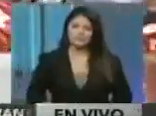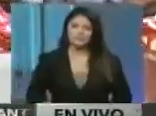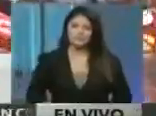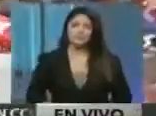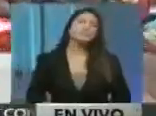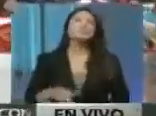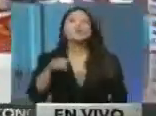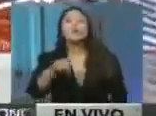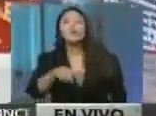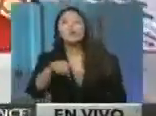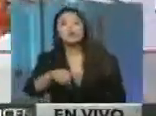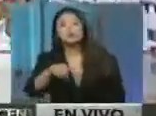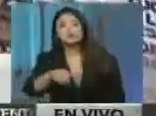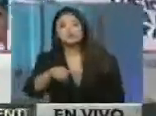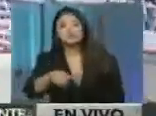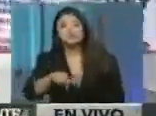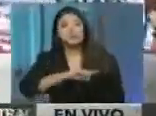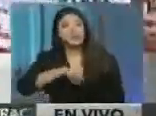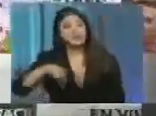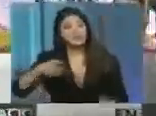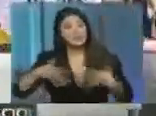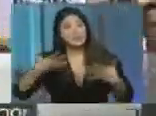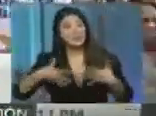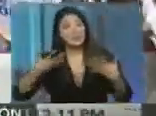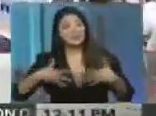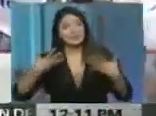Miren, hoy estamos muy contentos